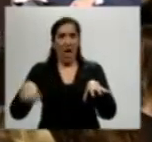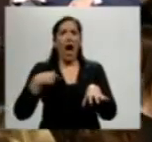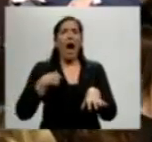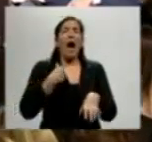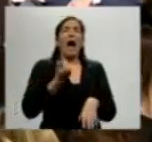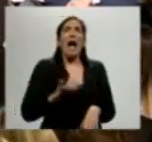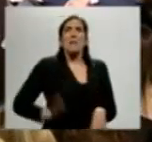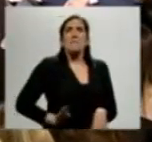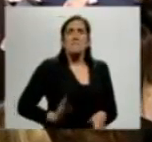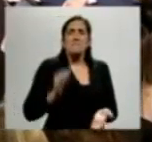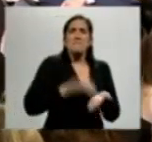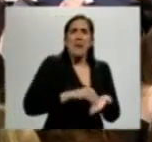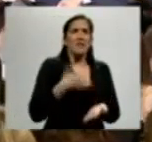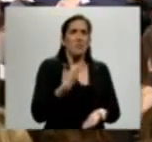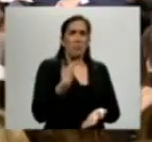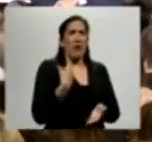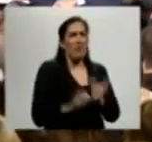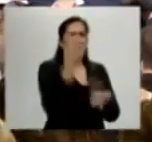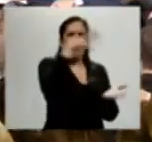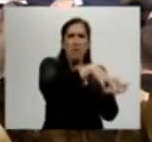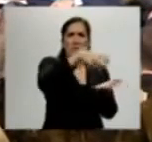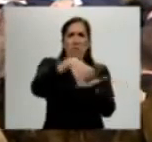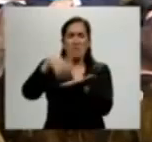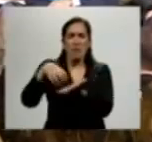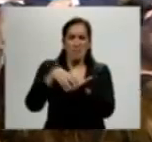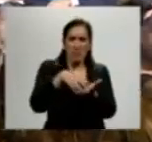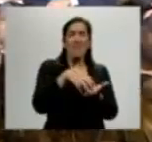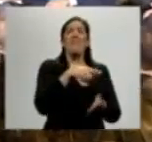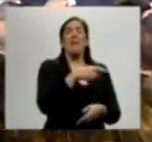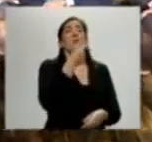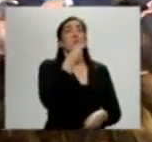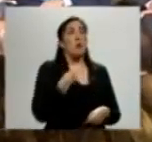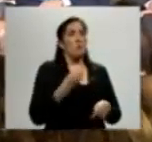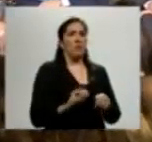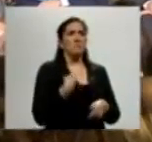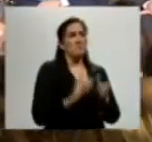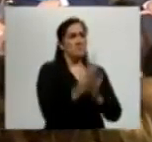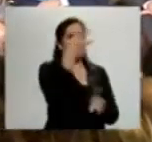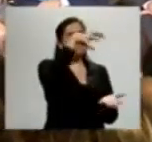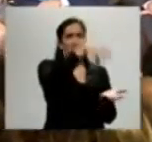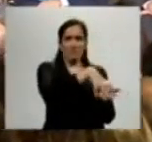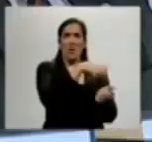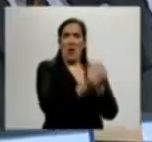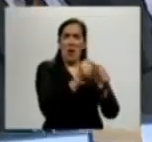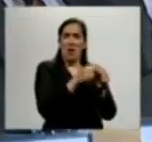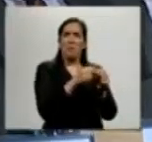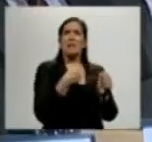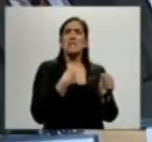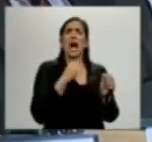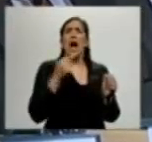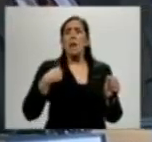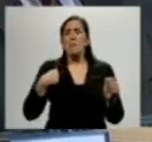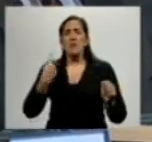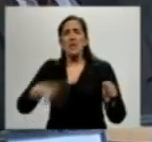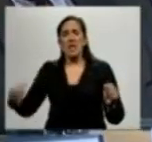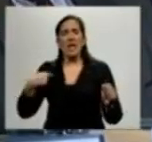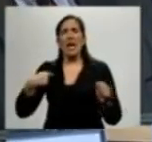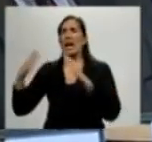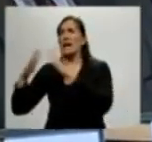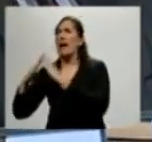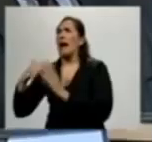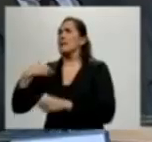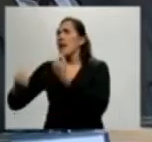mayor ganas de realizar emprendimientos, porque uno hace una sociedad sin que quede comprometido su patrimonio personal y